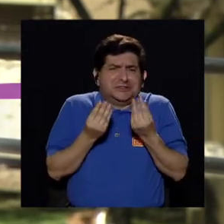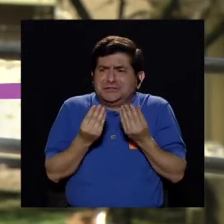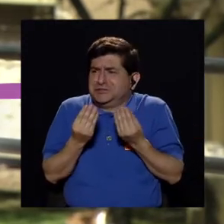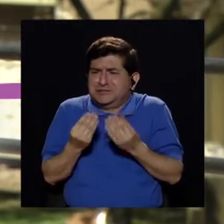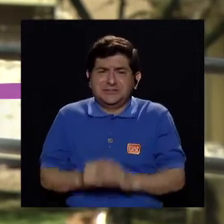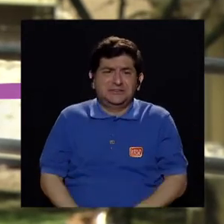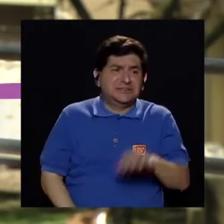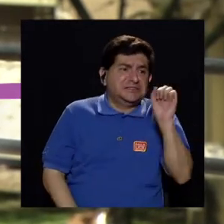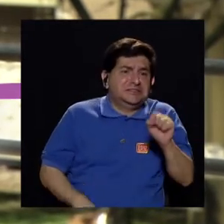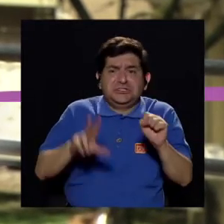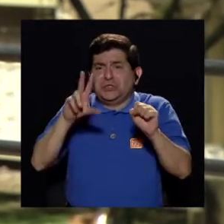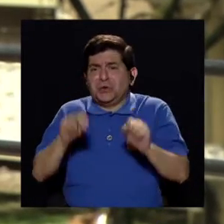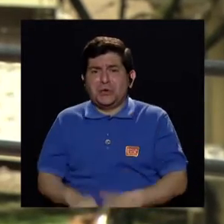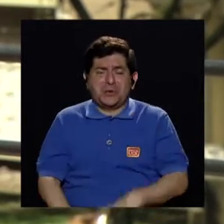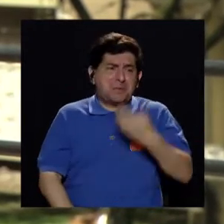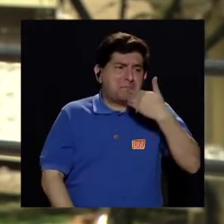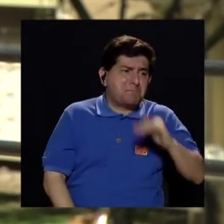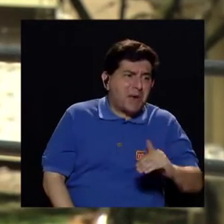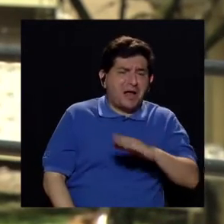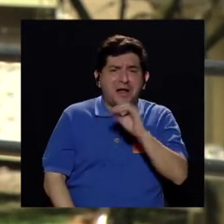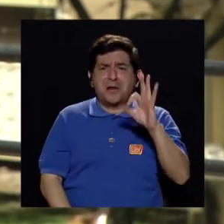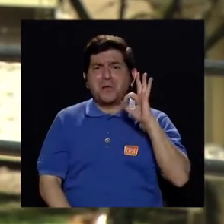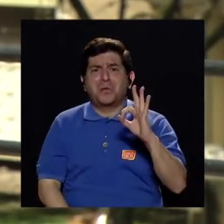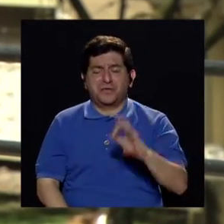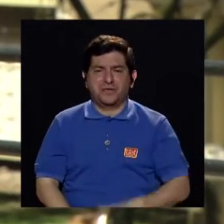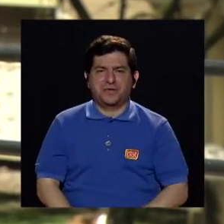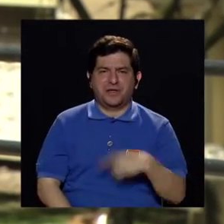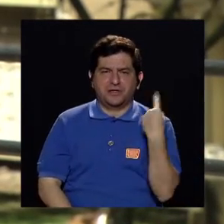temores de qué será, que si me va a salir bien, si me va a salir mal.